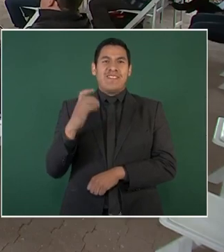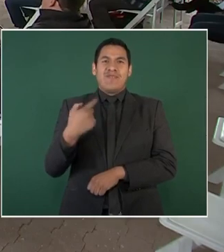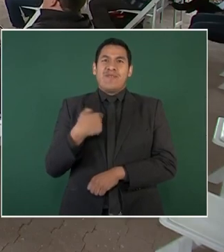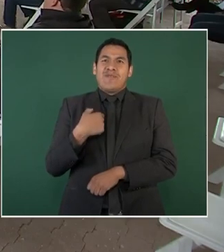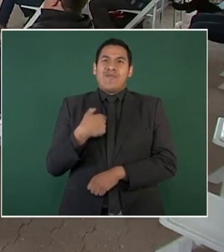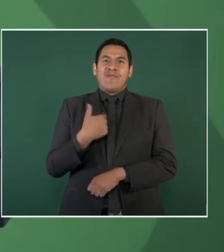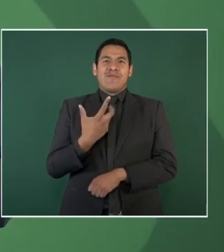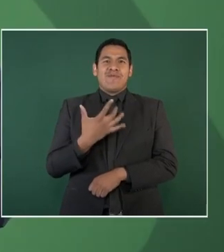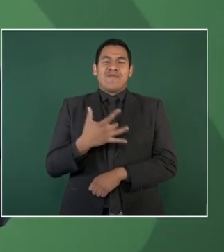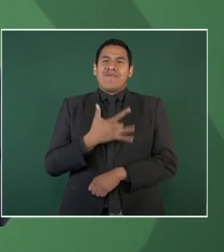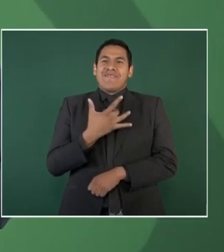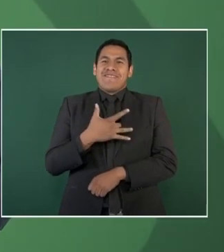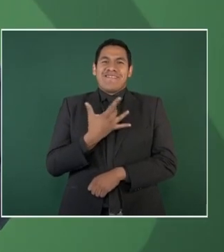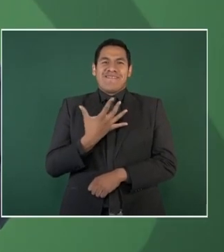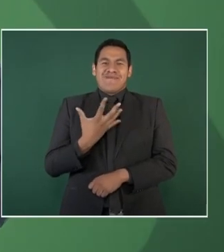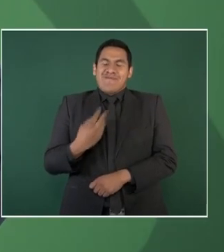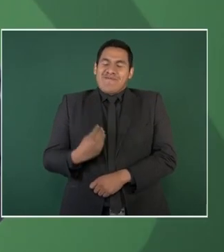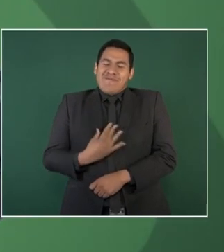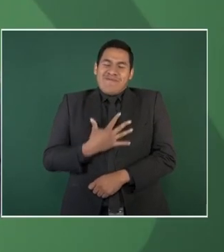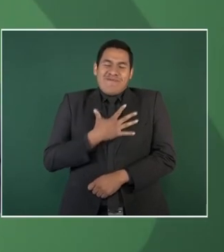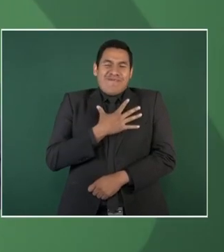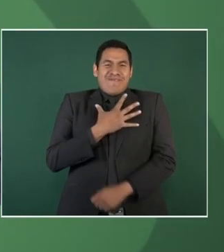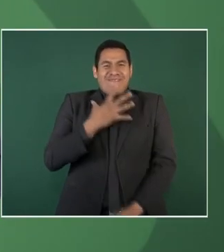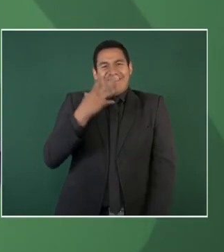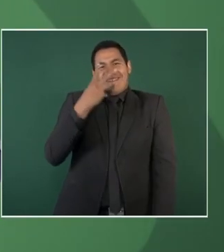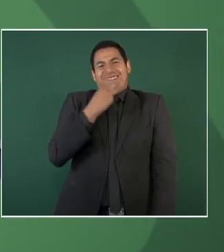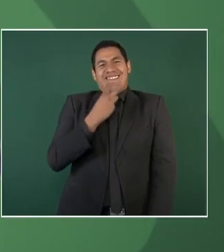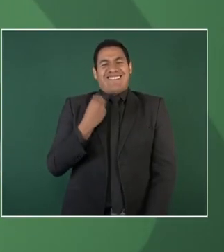es muy agradable,